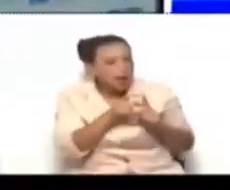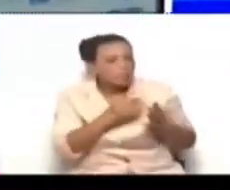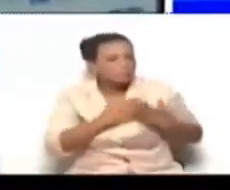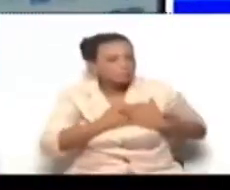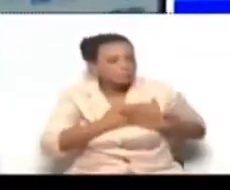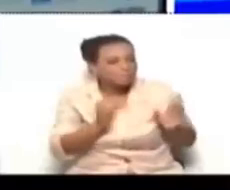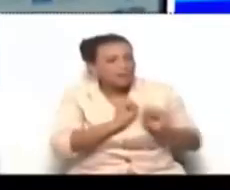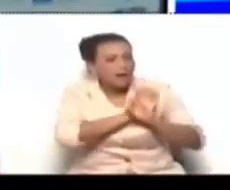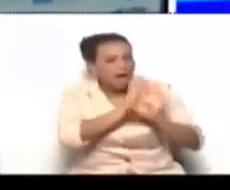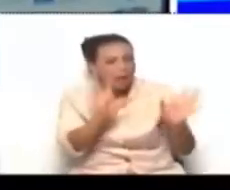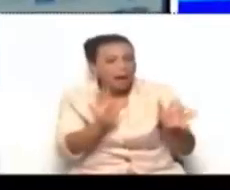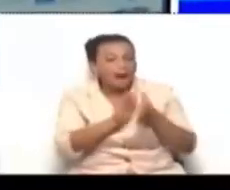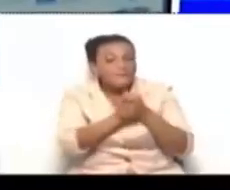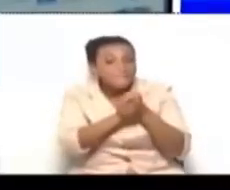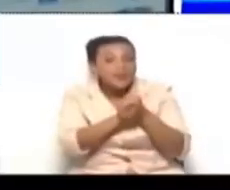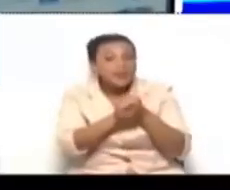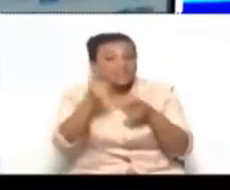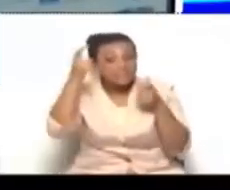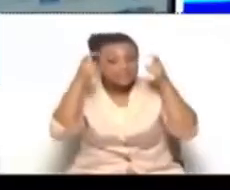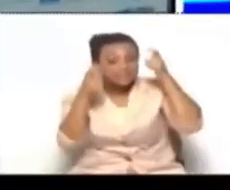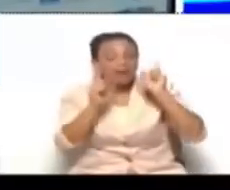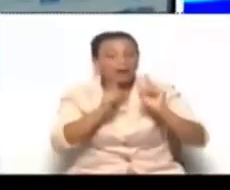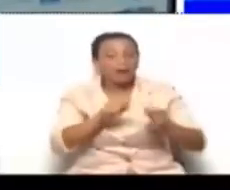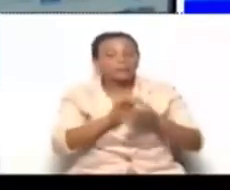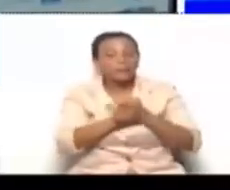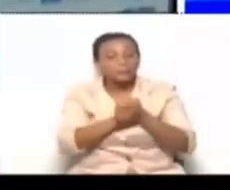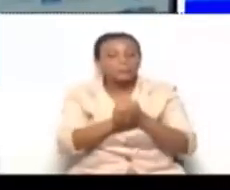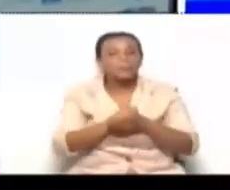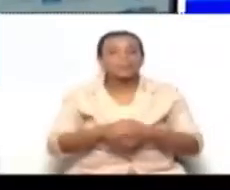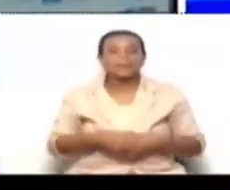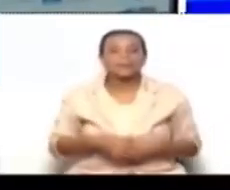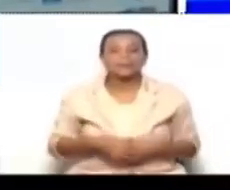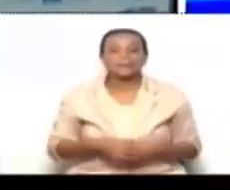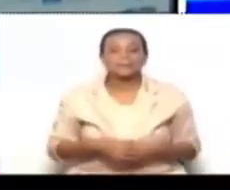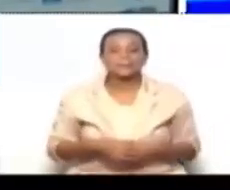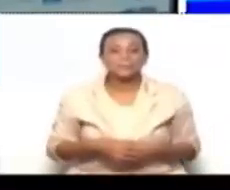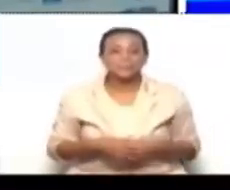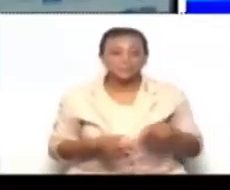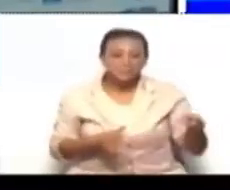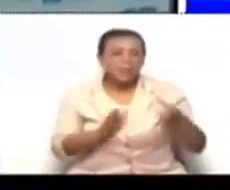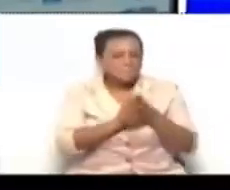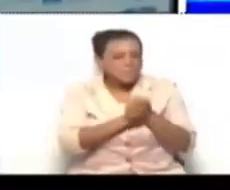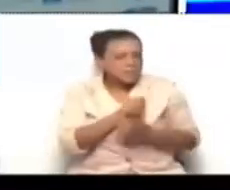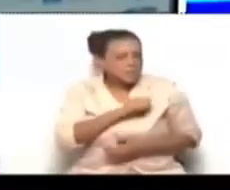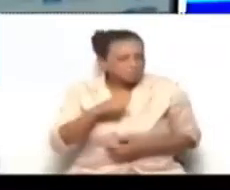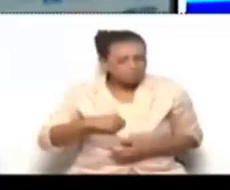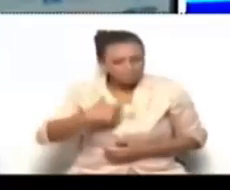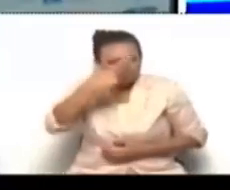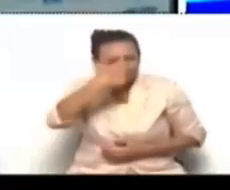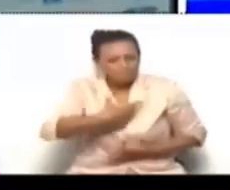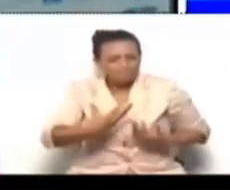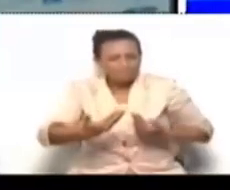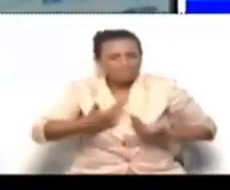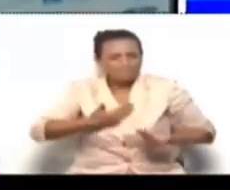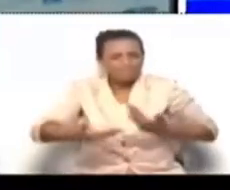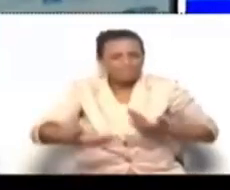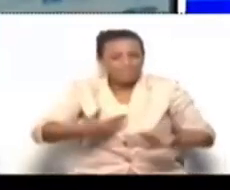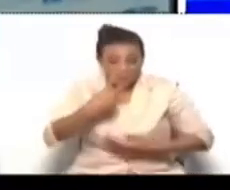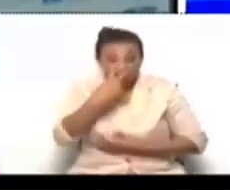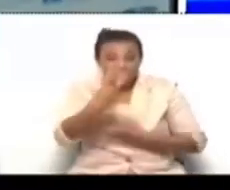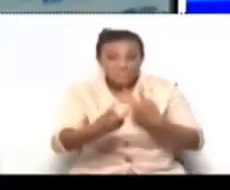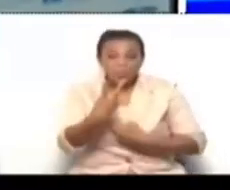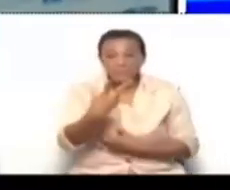clara, muy amigo de nuestro comandante Hugo Chávez y muy amigo personal. Aquí me visitó